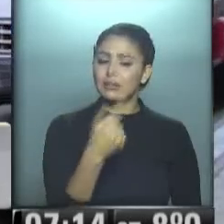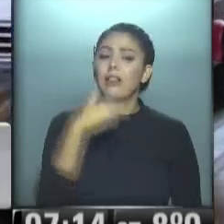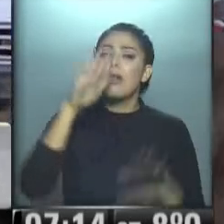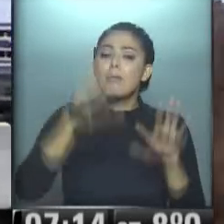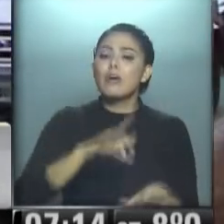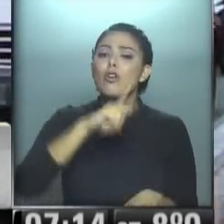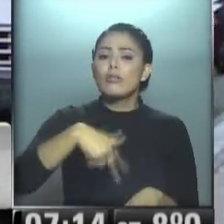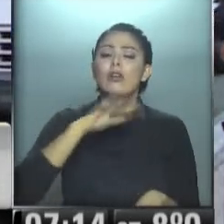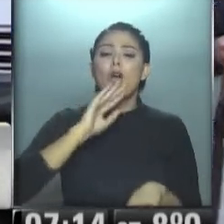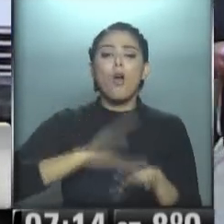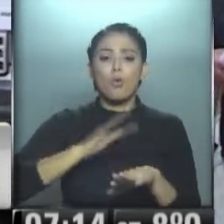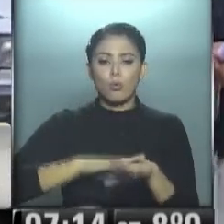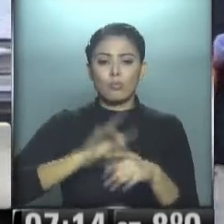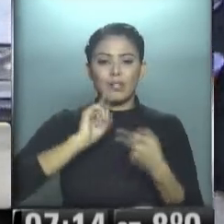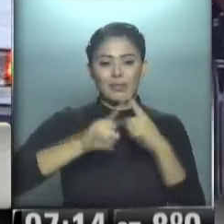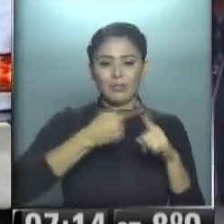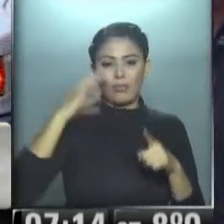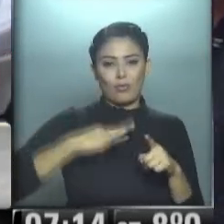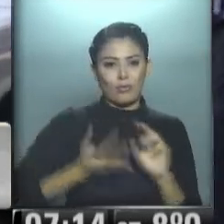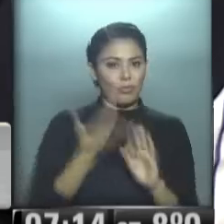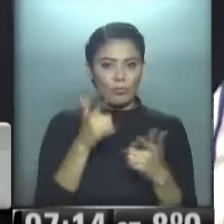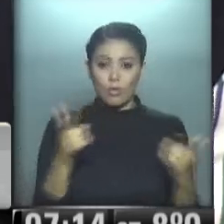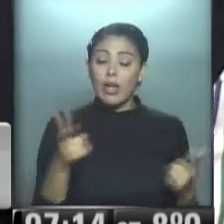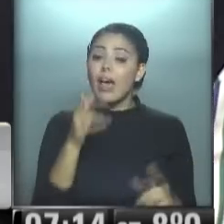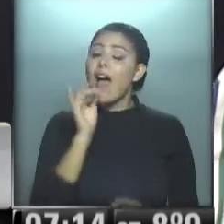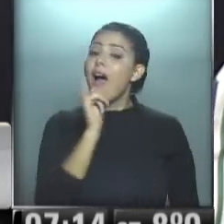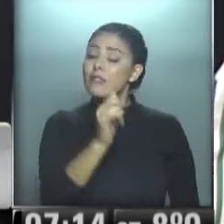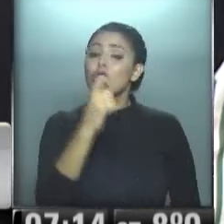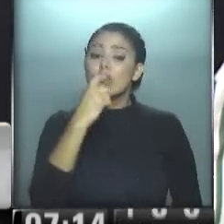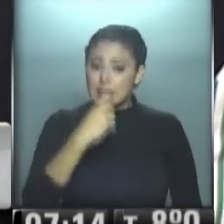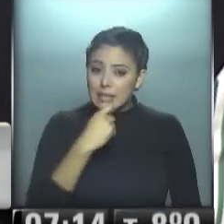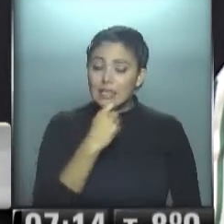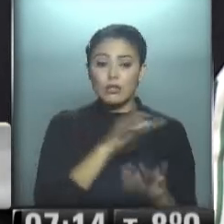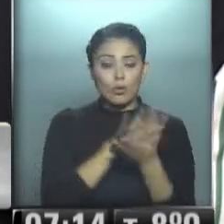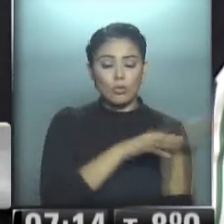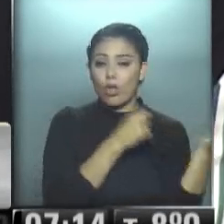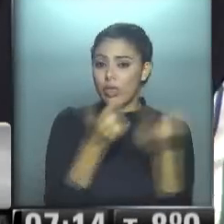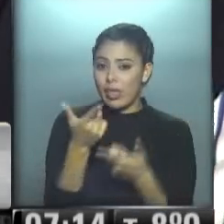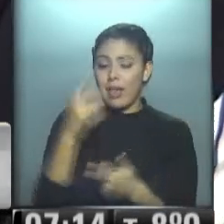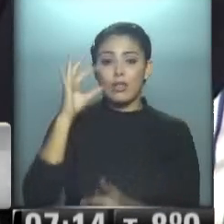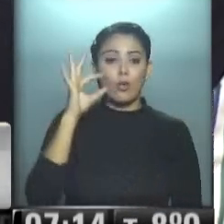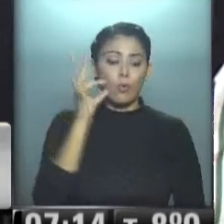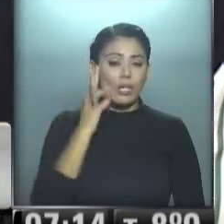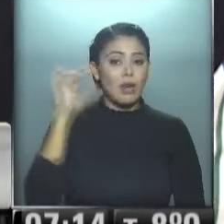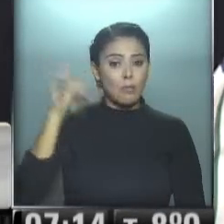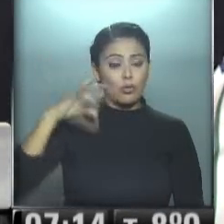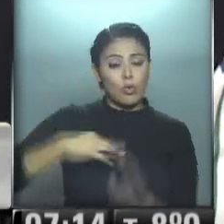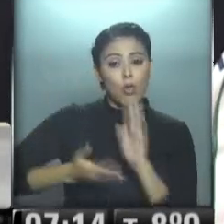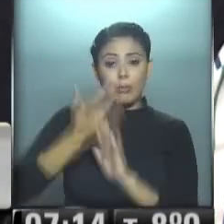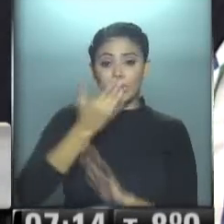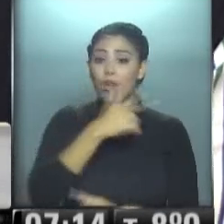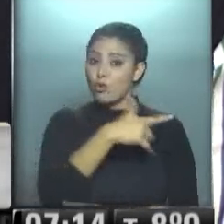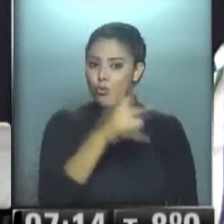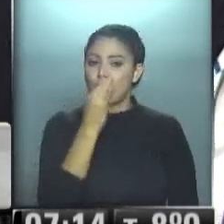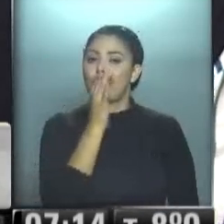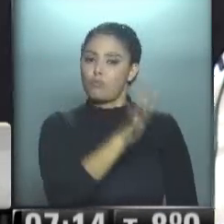fuerza ante la falta de acuerdo con la patronal y advirtió que si no hay respuestas a su reclamo de un aumento salarial del 40%, la huelga